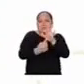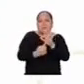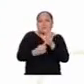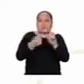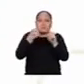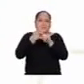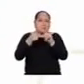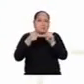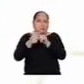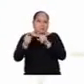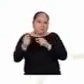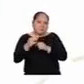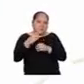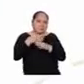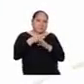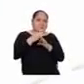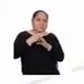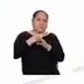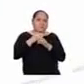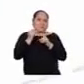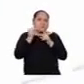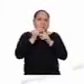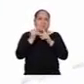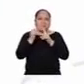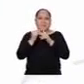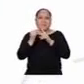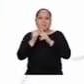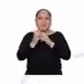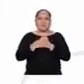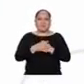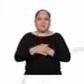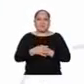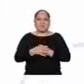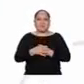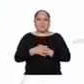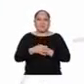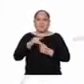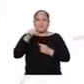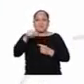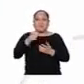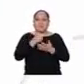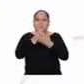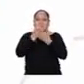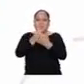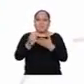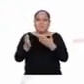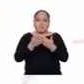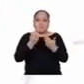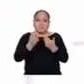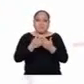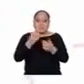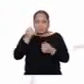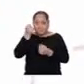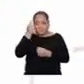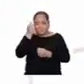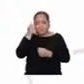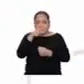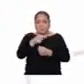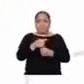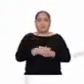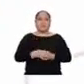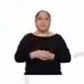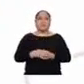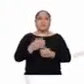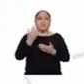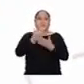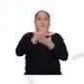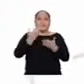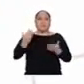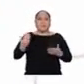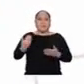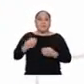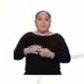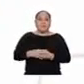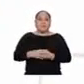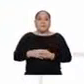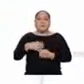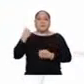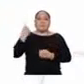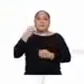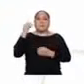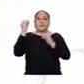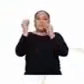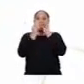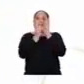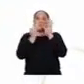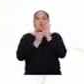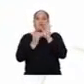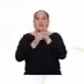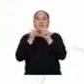de otra forma, con palabras, para facilitar la comprensión. Antes lo hicimos